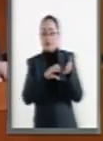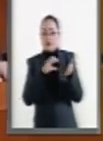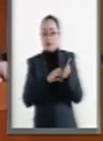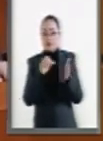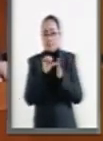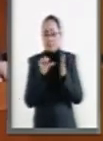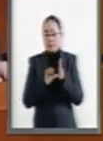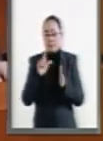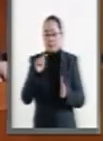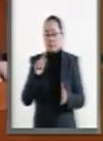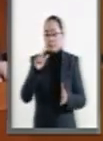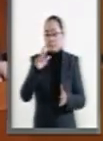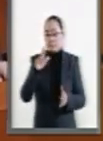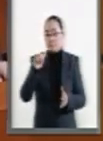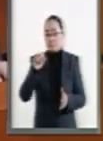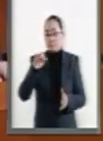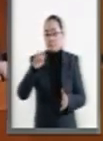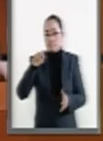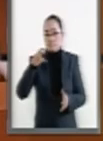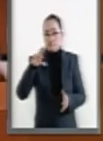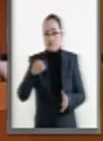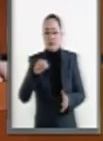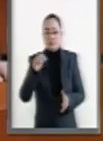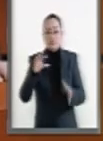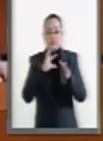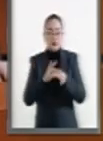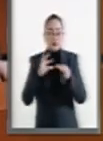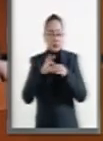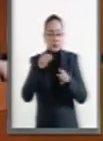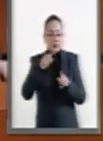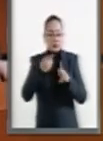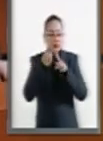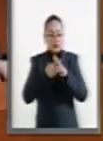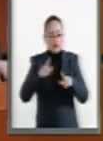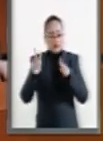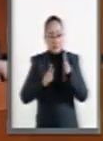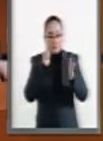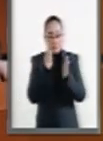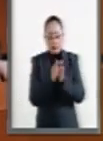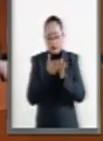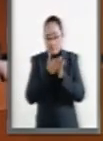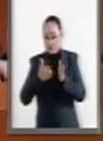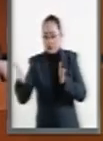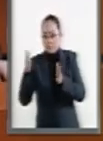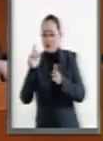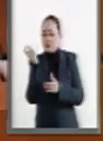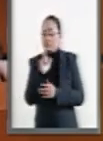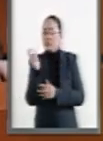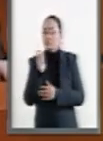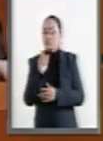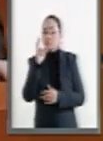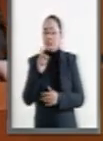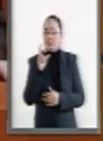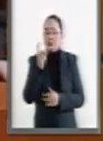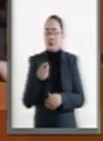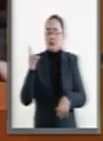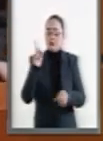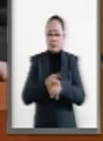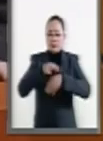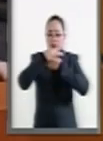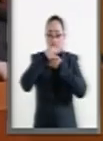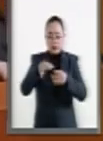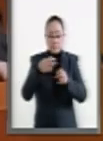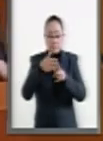transitorio también se prevé y se contempla que la entrada en vigor de esta reforma sería 30 días después de su